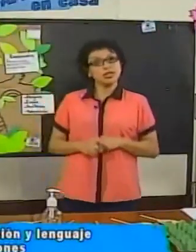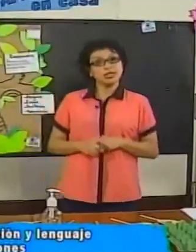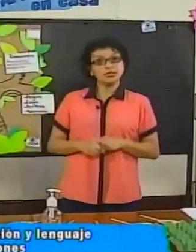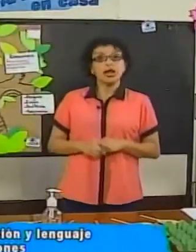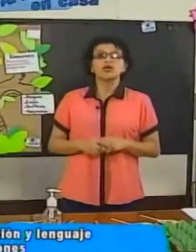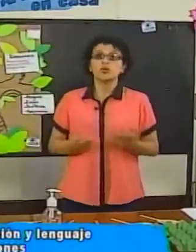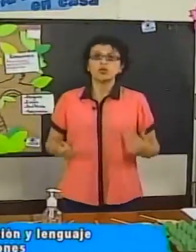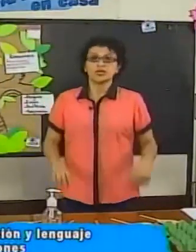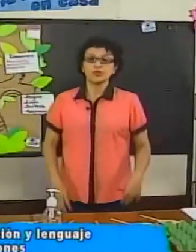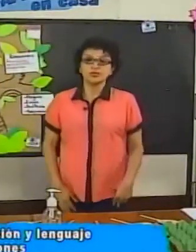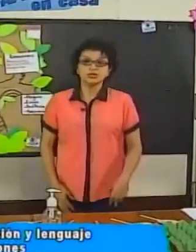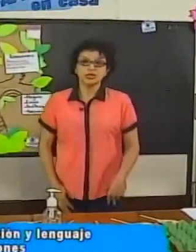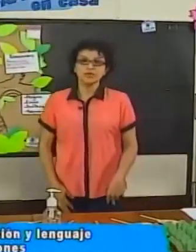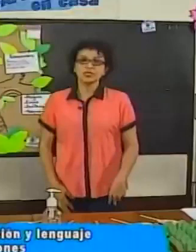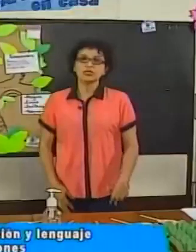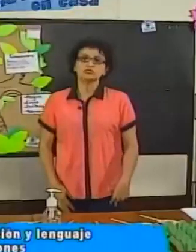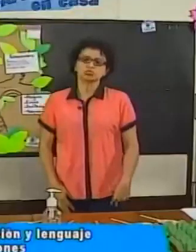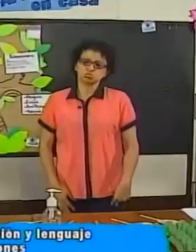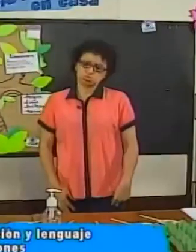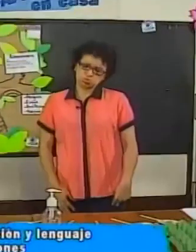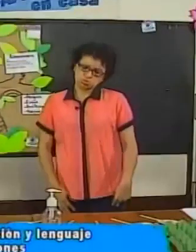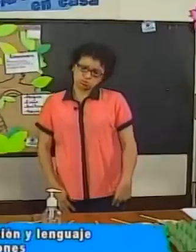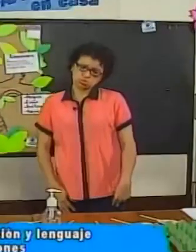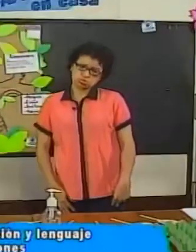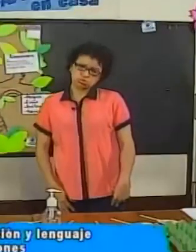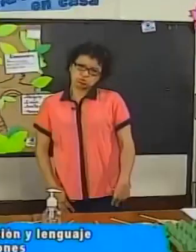estamos tristes, ¿cómo hacemos nuestra expresión?